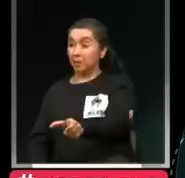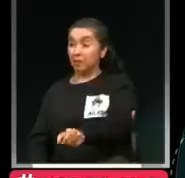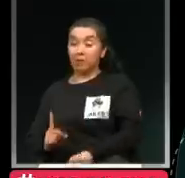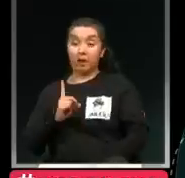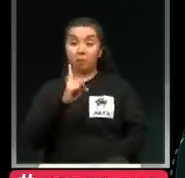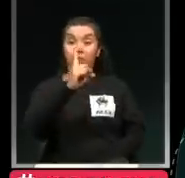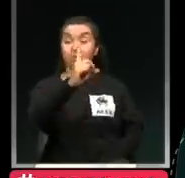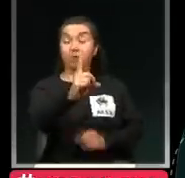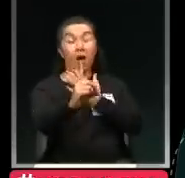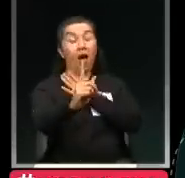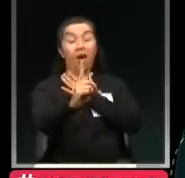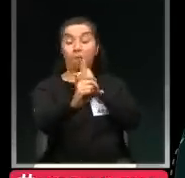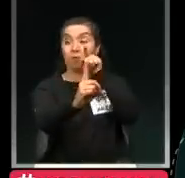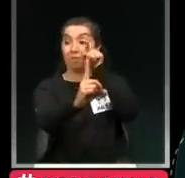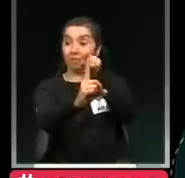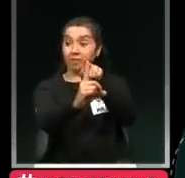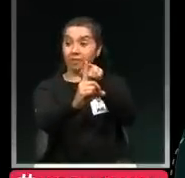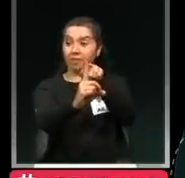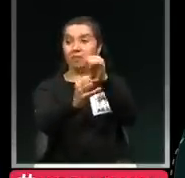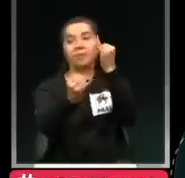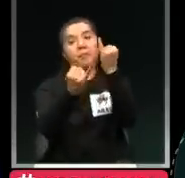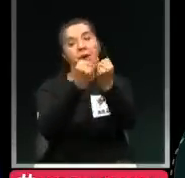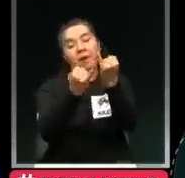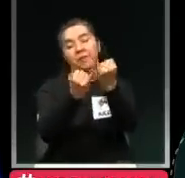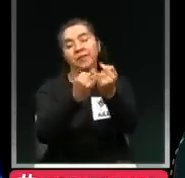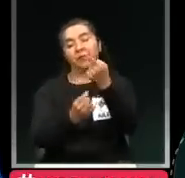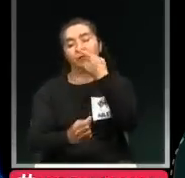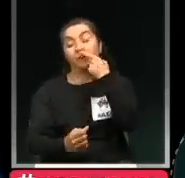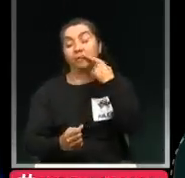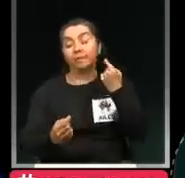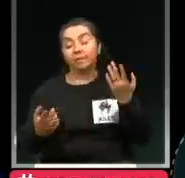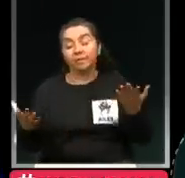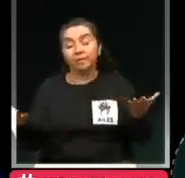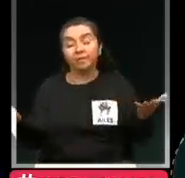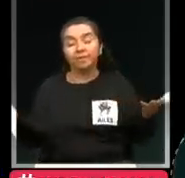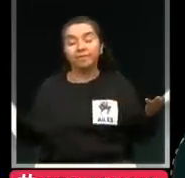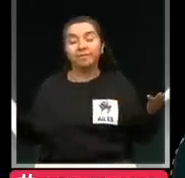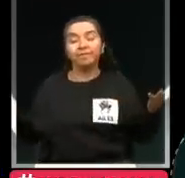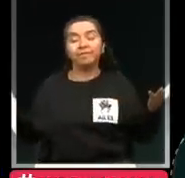Esa persona es mi amigo.